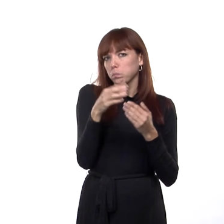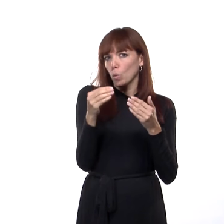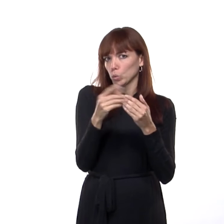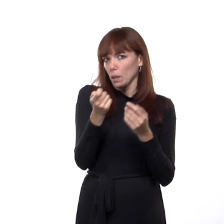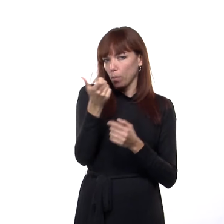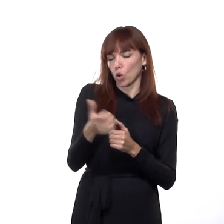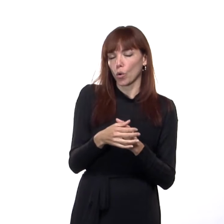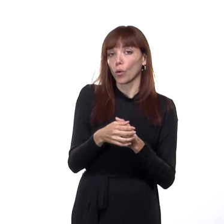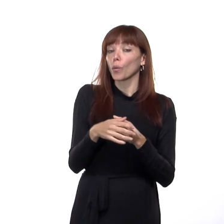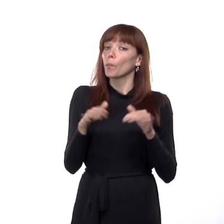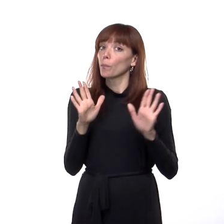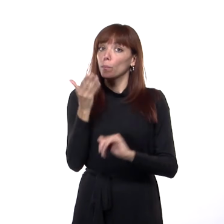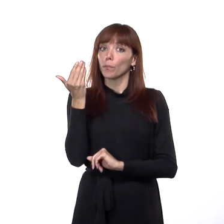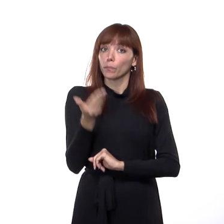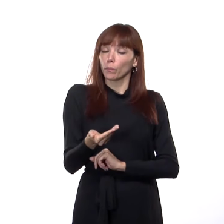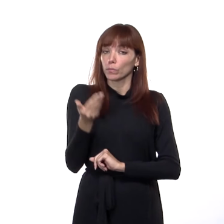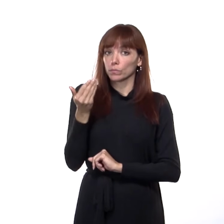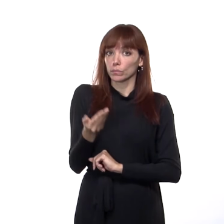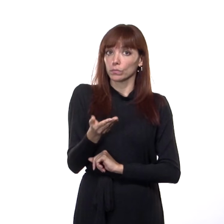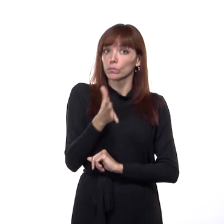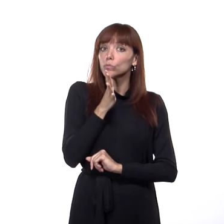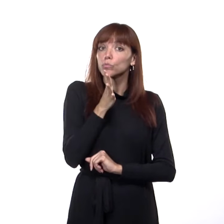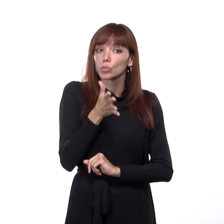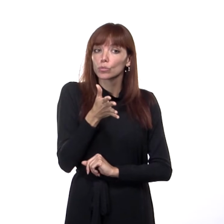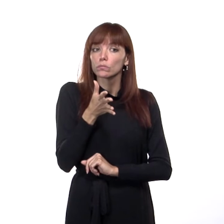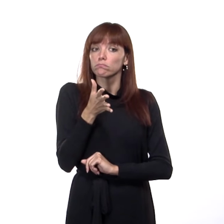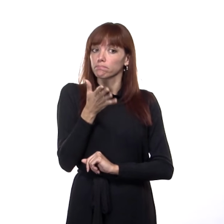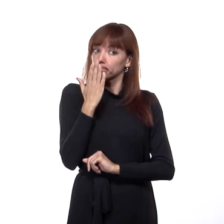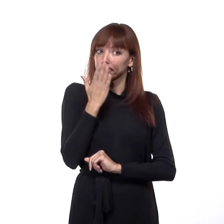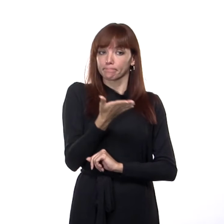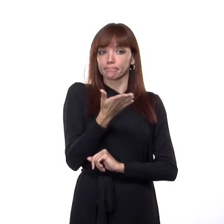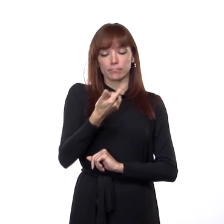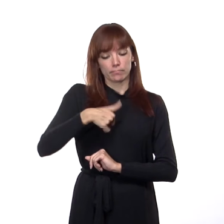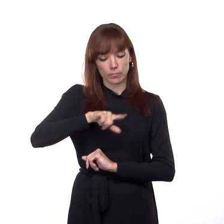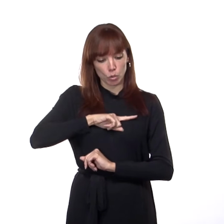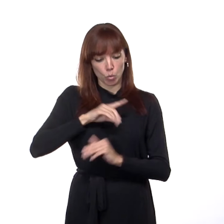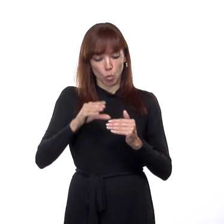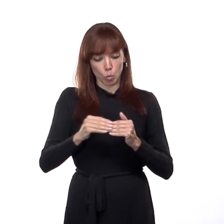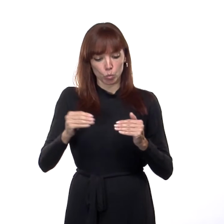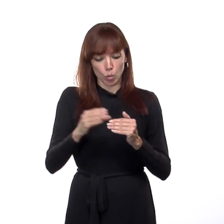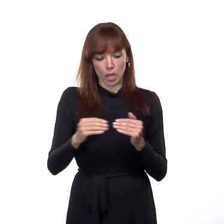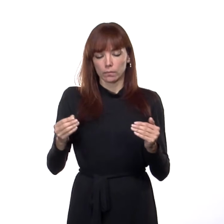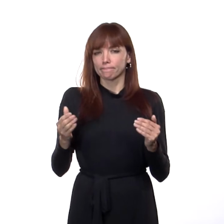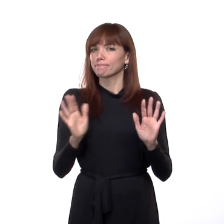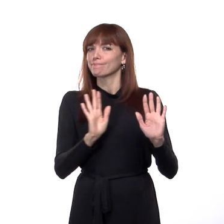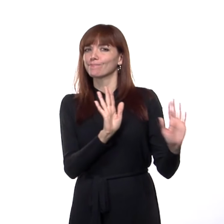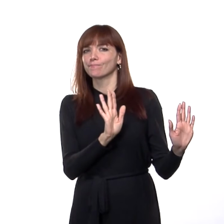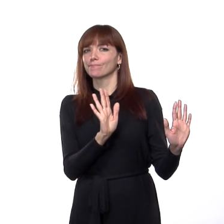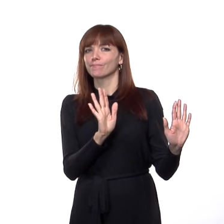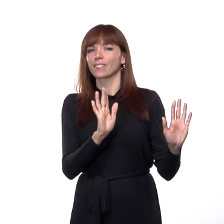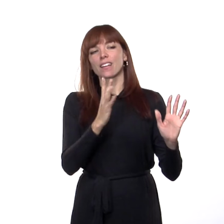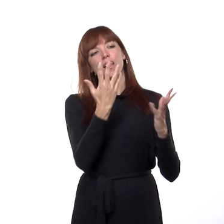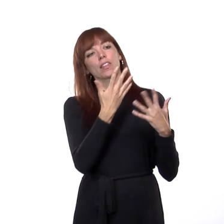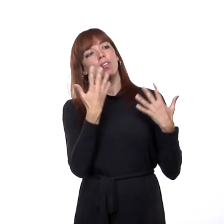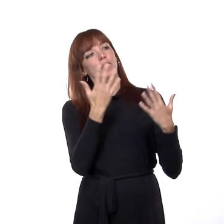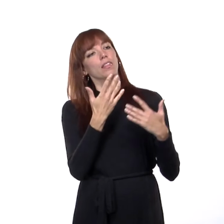vale pero que es muy importante porque realmente pues nosotros como usuarios ya no queremos comprar lo que nos quieren vender